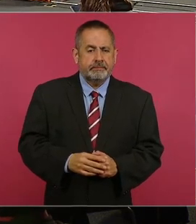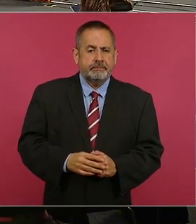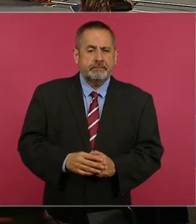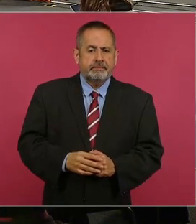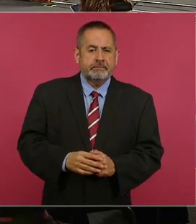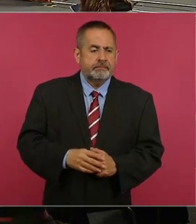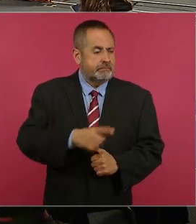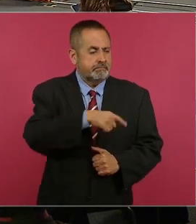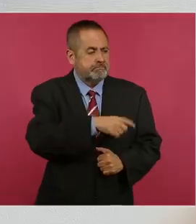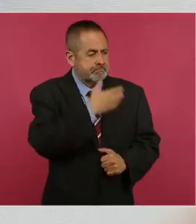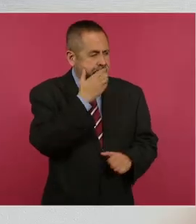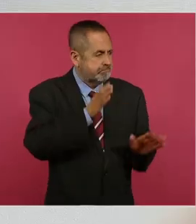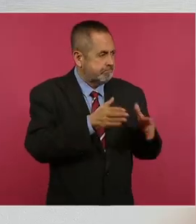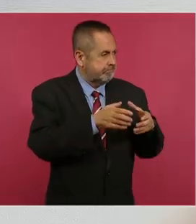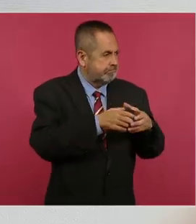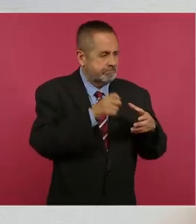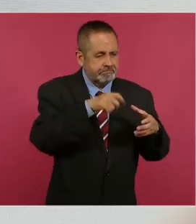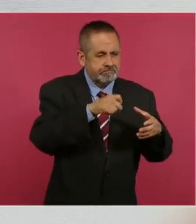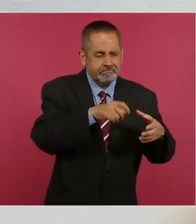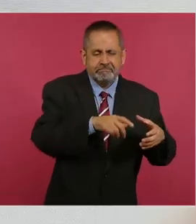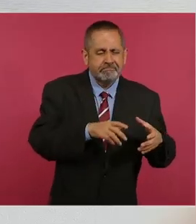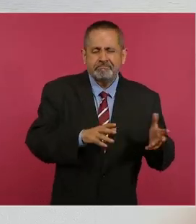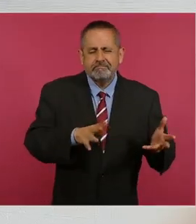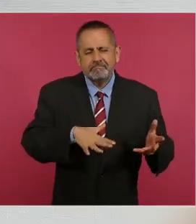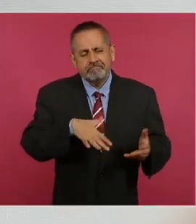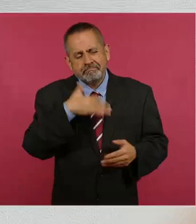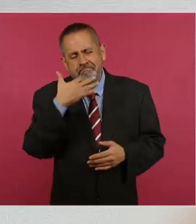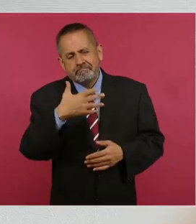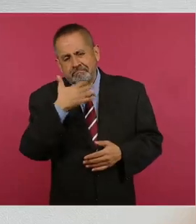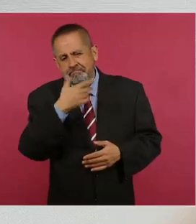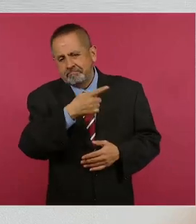los conservadores corruptos,